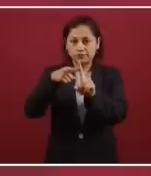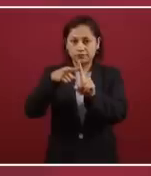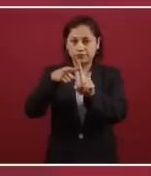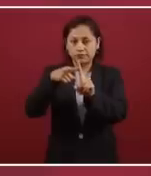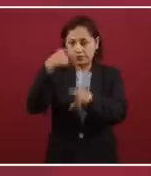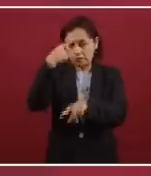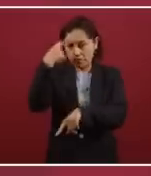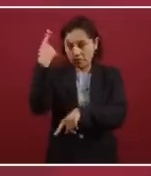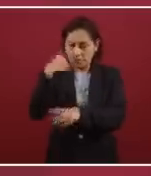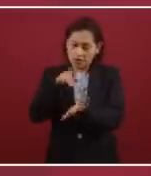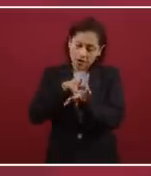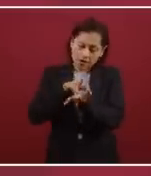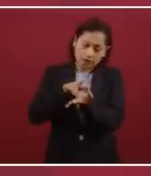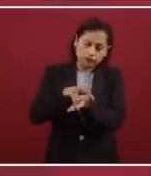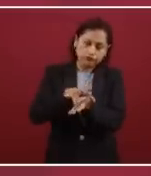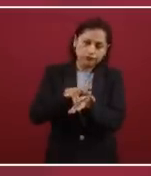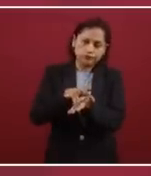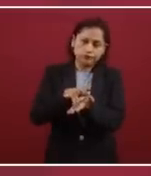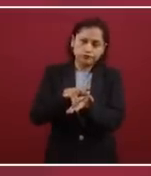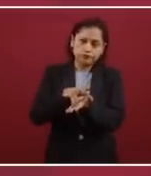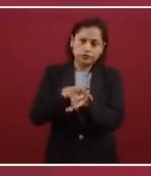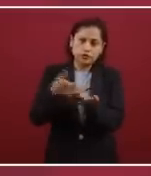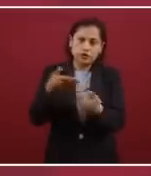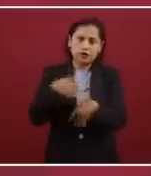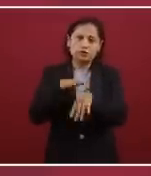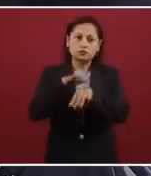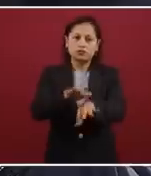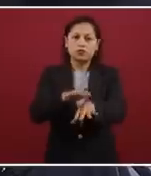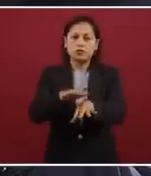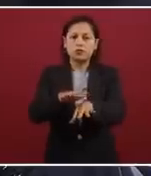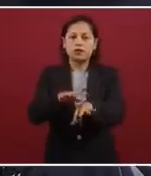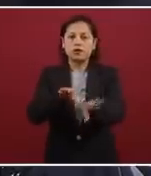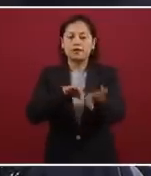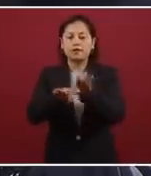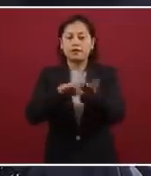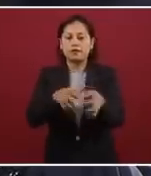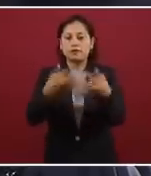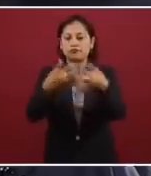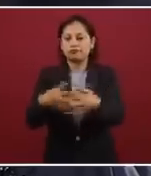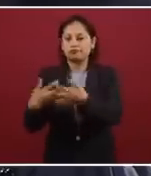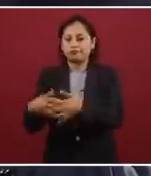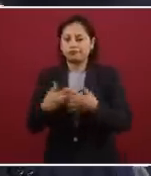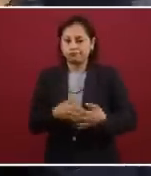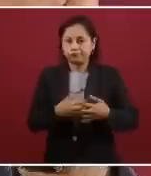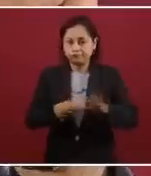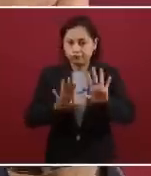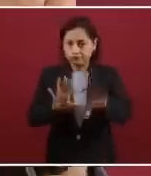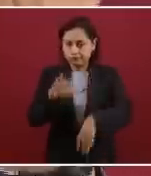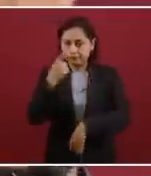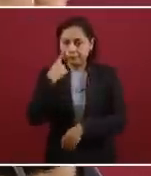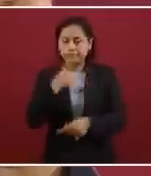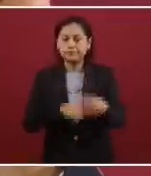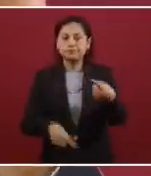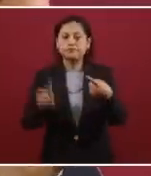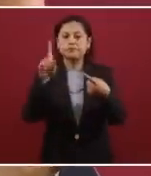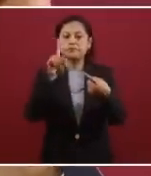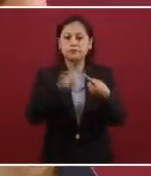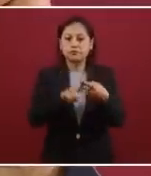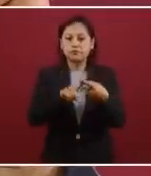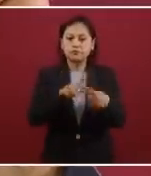en lo relacionado con las actividades productivas. Primero, fortalecer la economía